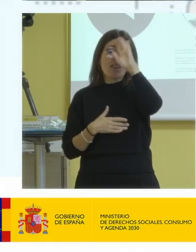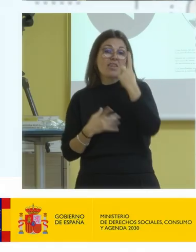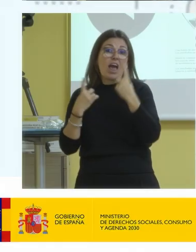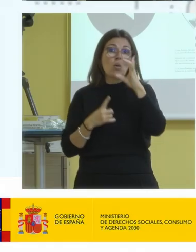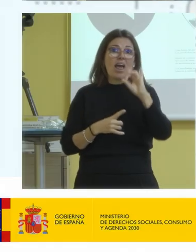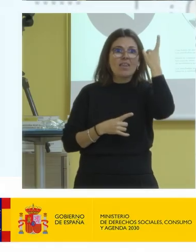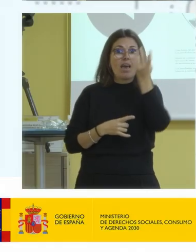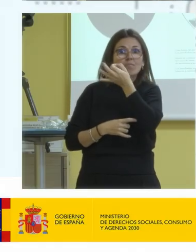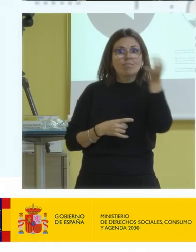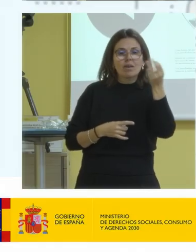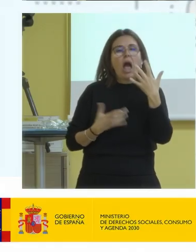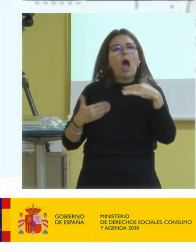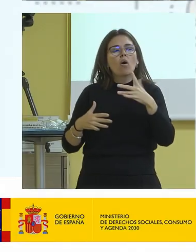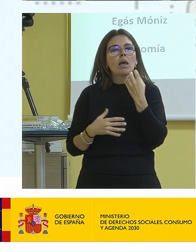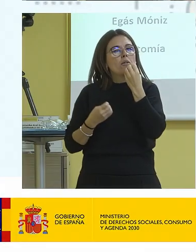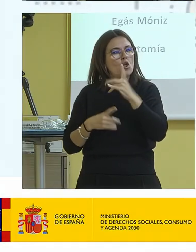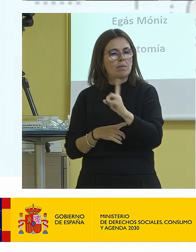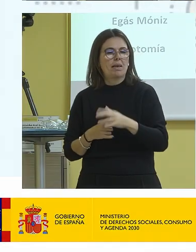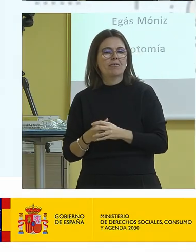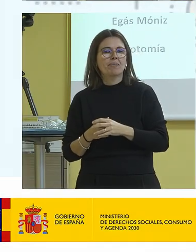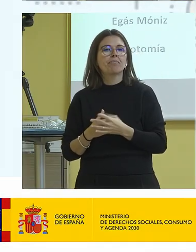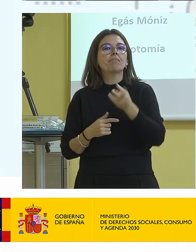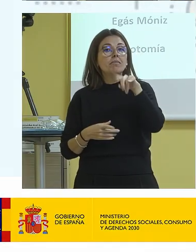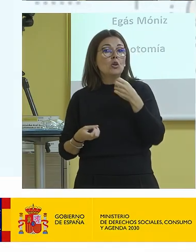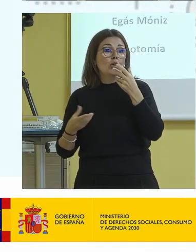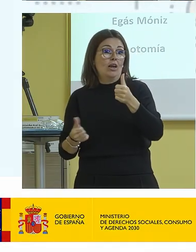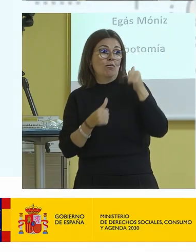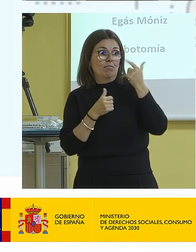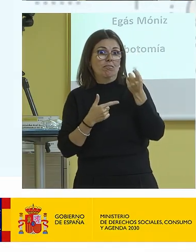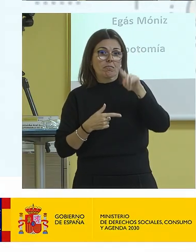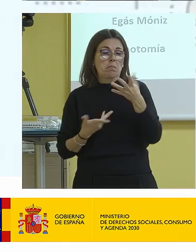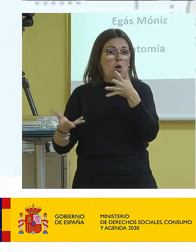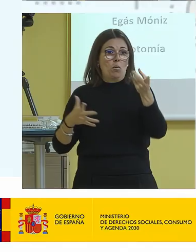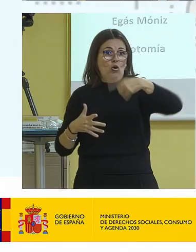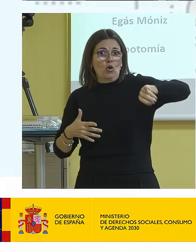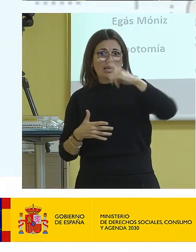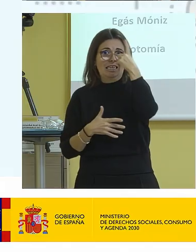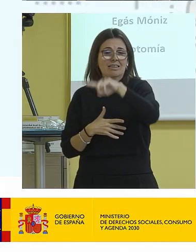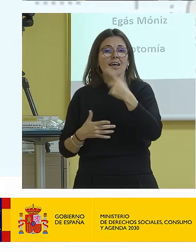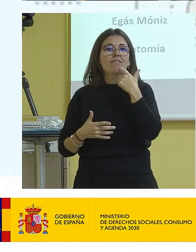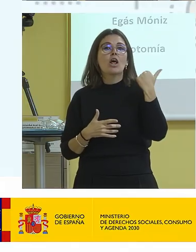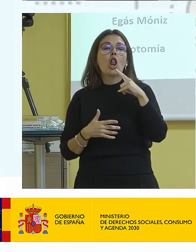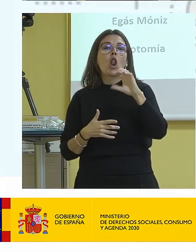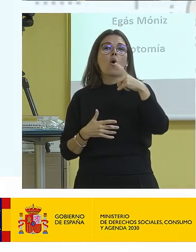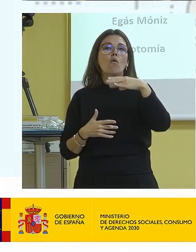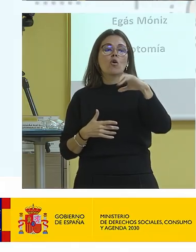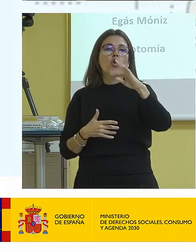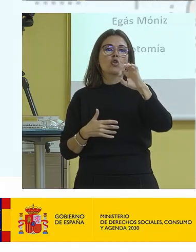ideas cuadren, aunque no sean correctas. ¿Y qué contaros de esto? Esto ya lo sabéis todos más o menos. La lobotomía como un